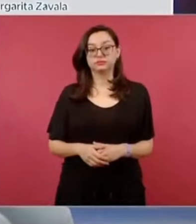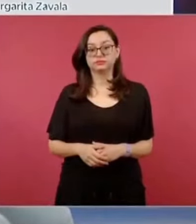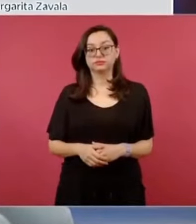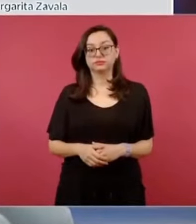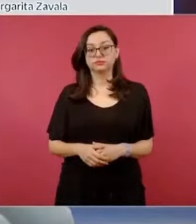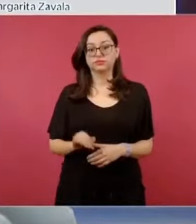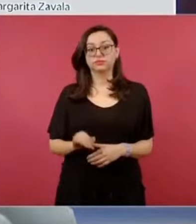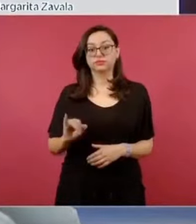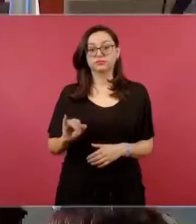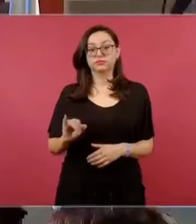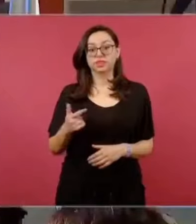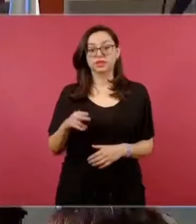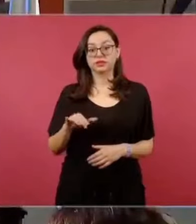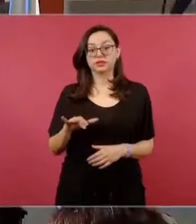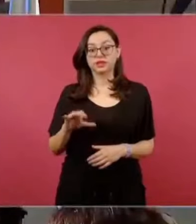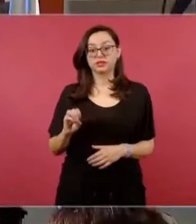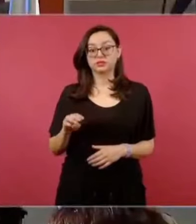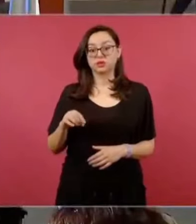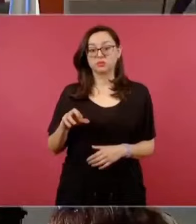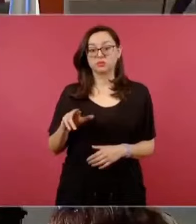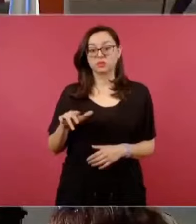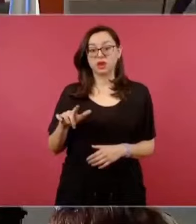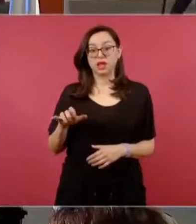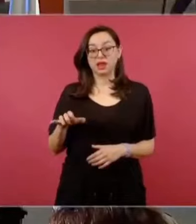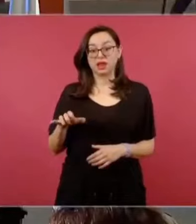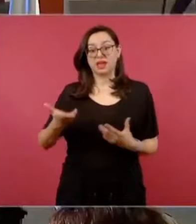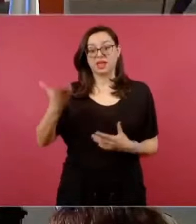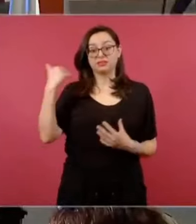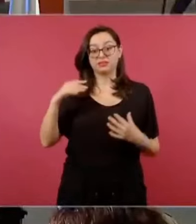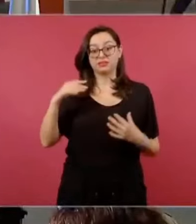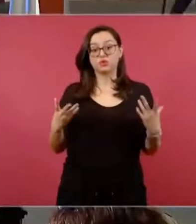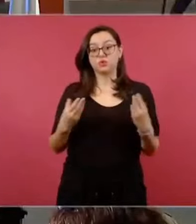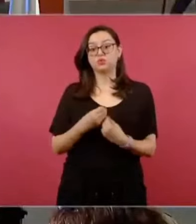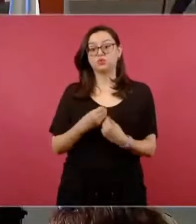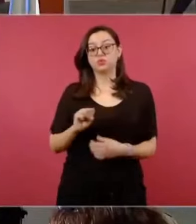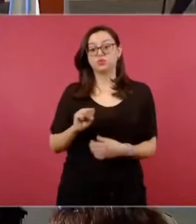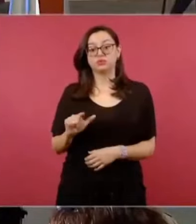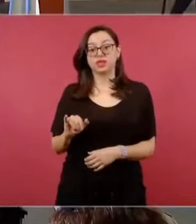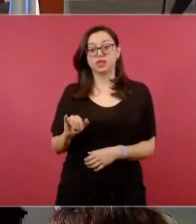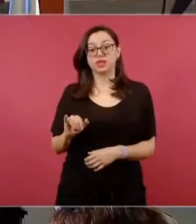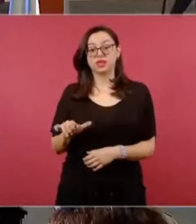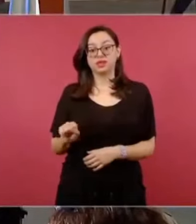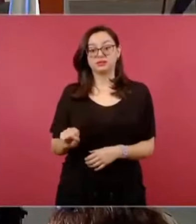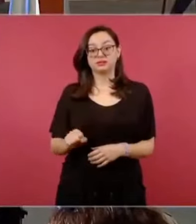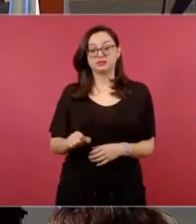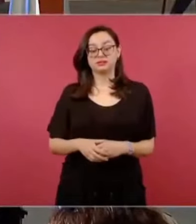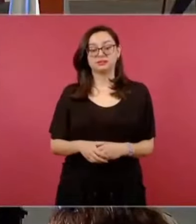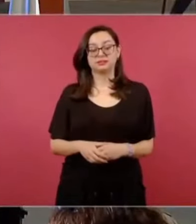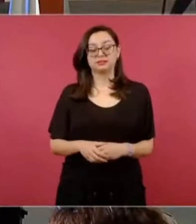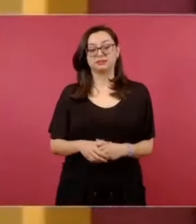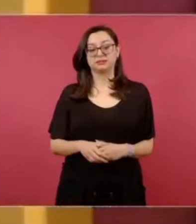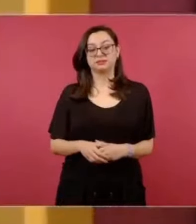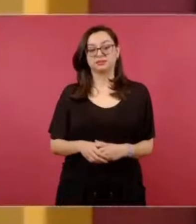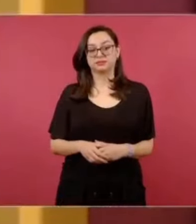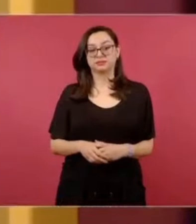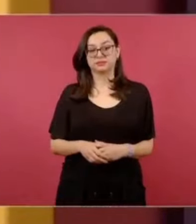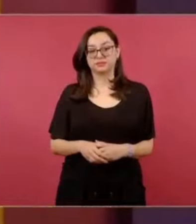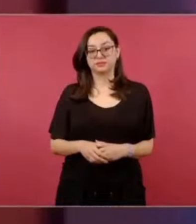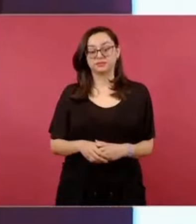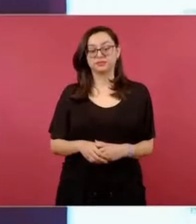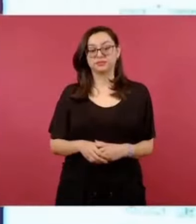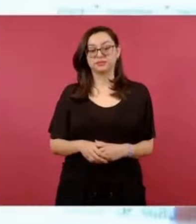Ignacio Morales Lechuga, procurador de Salinas. Que decía que se iban a robar las propiedades. Ah, él era el que…